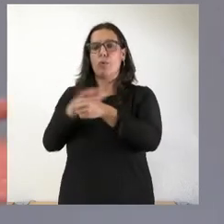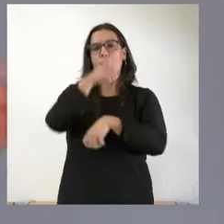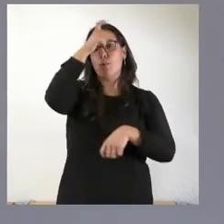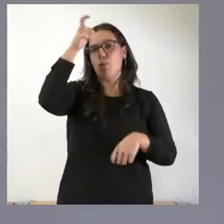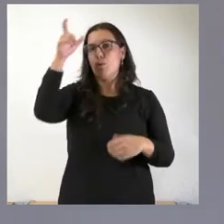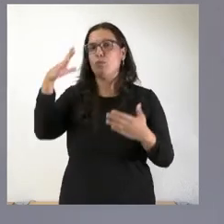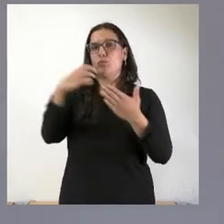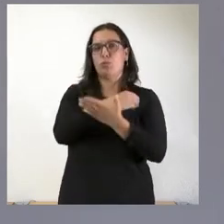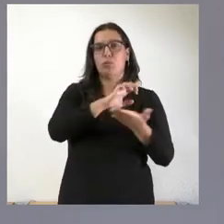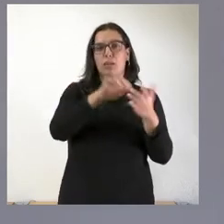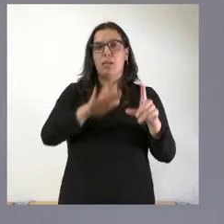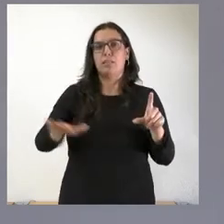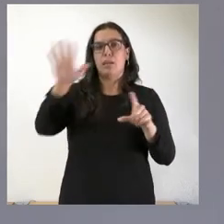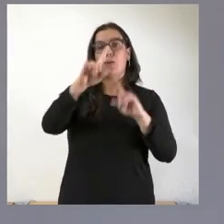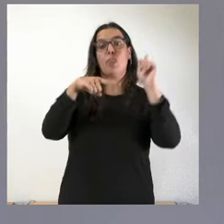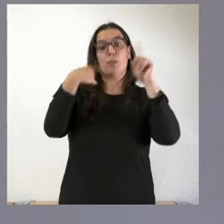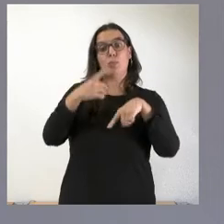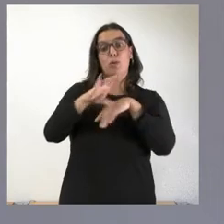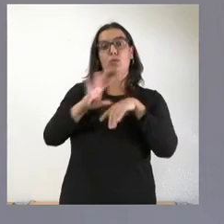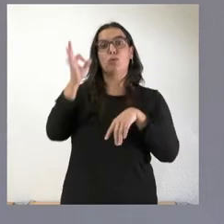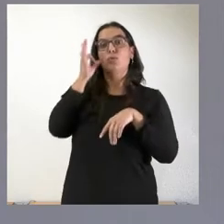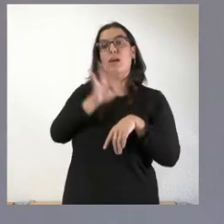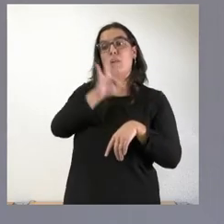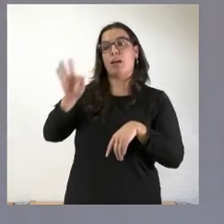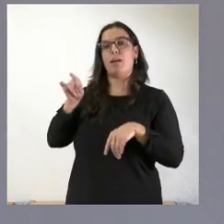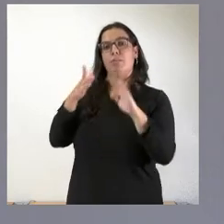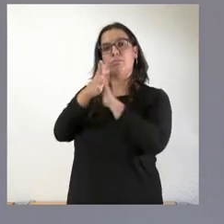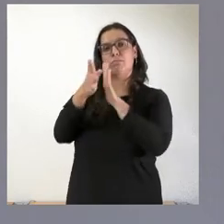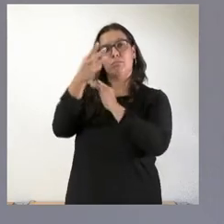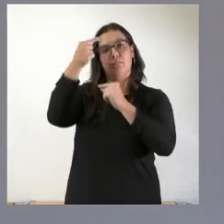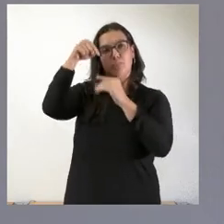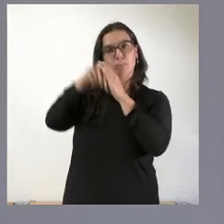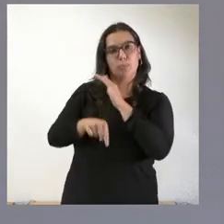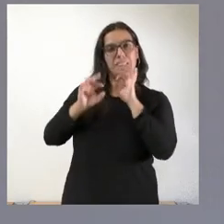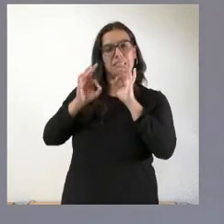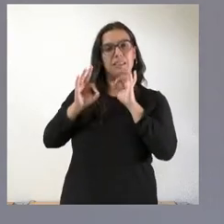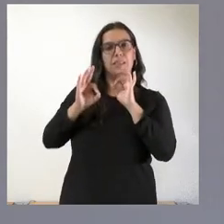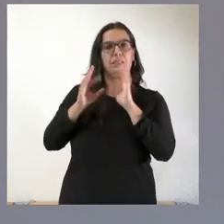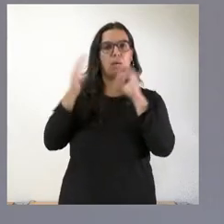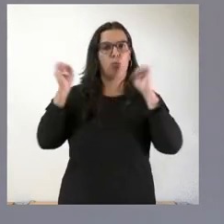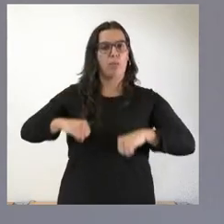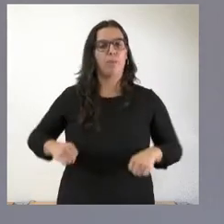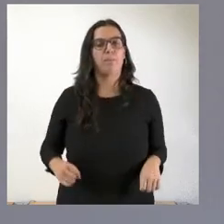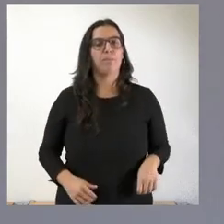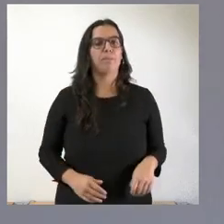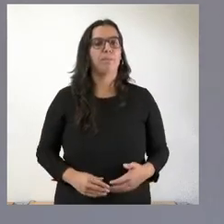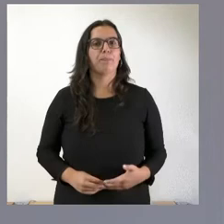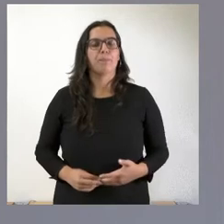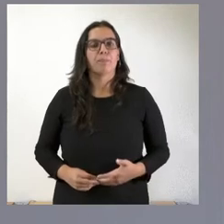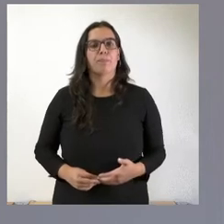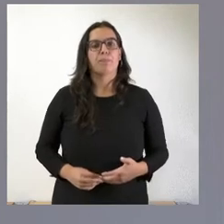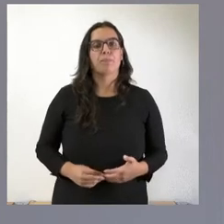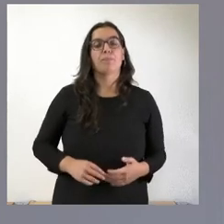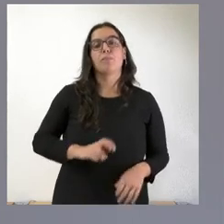autónoma. Posteriormente será la consejera quien detalle el contenido concreto de ese acuerdo. También entre los